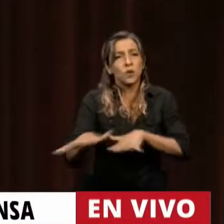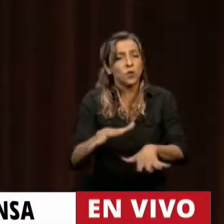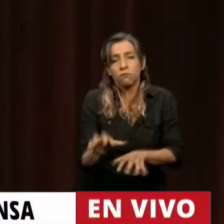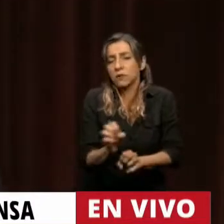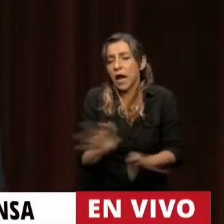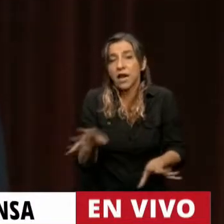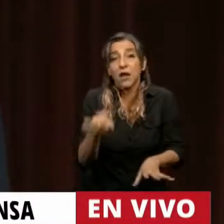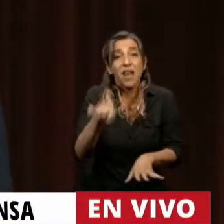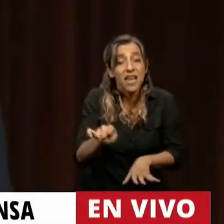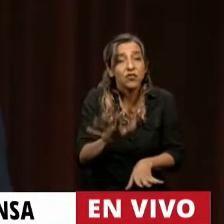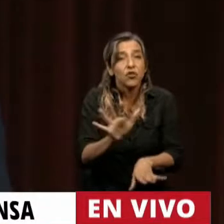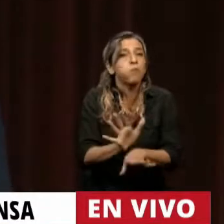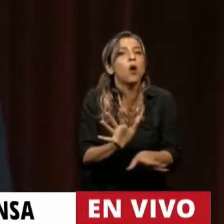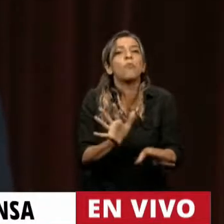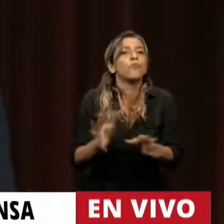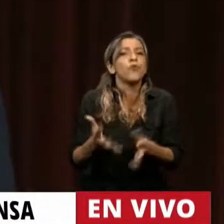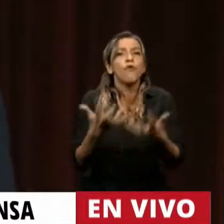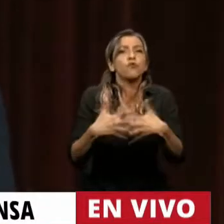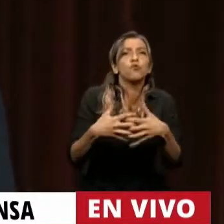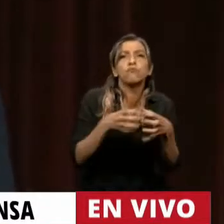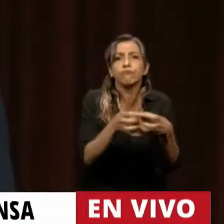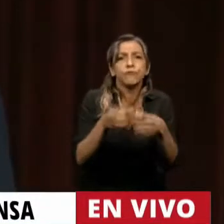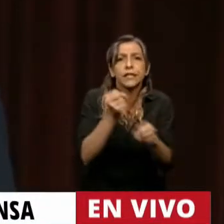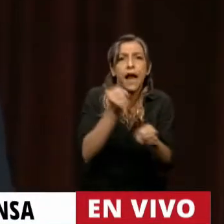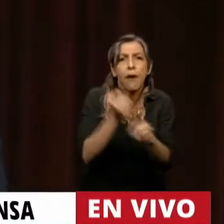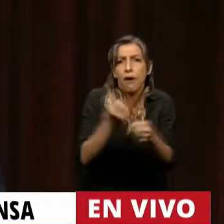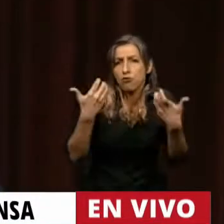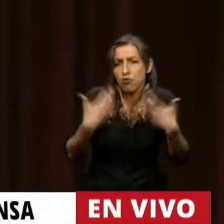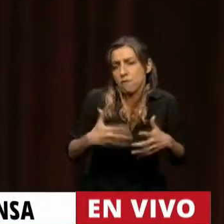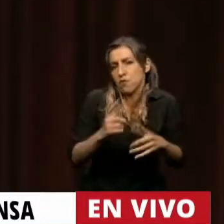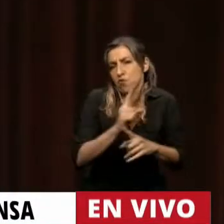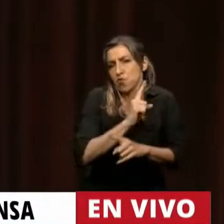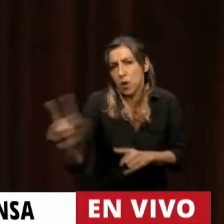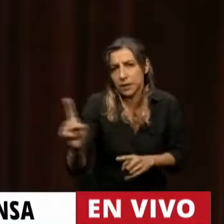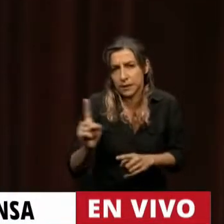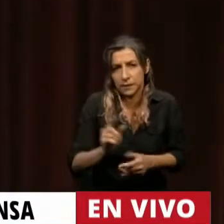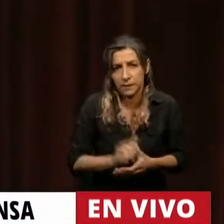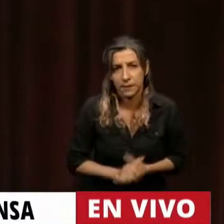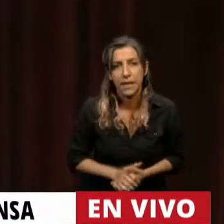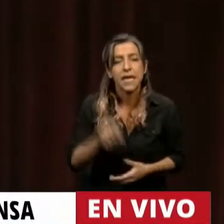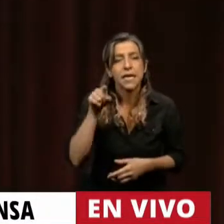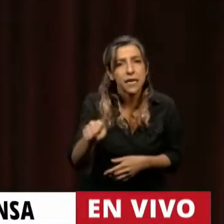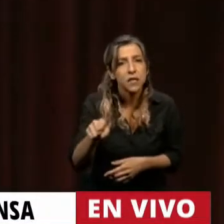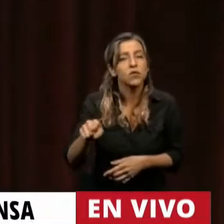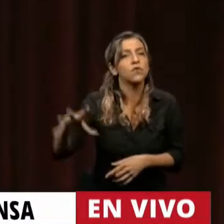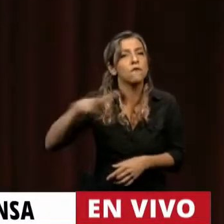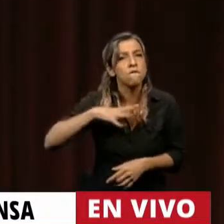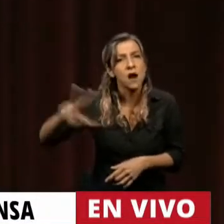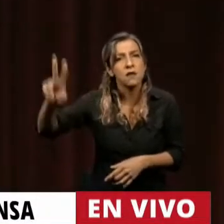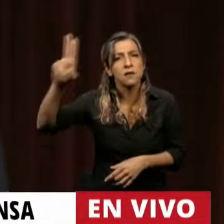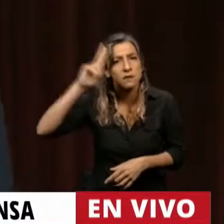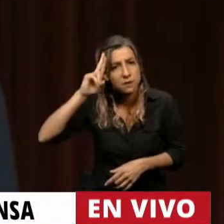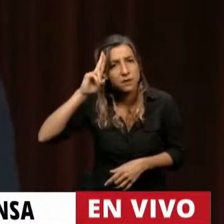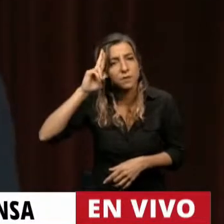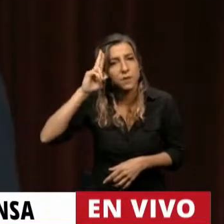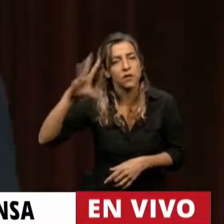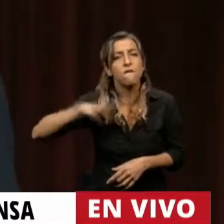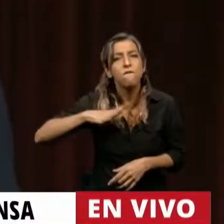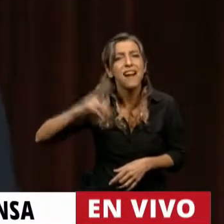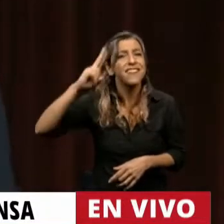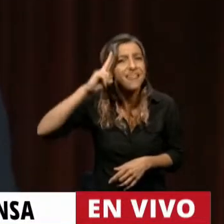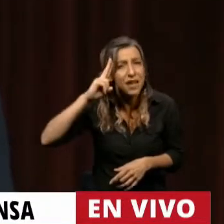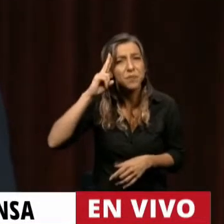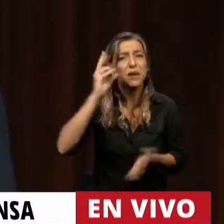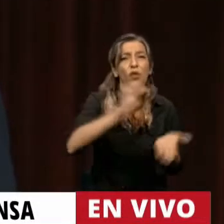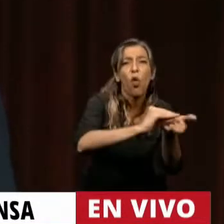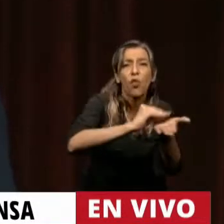el normal funcionamiento de este cuerpo de esta casa que le falta el respeto no solamente a todos los diputados sino